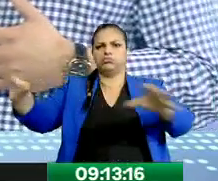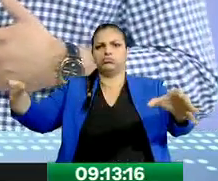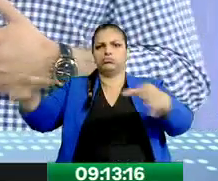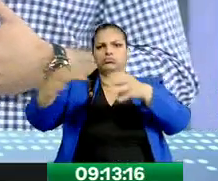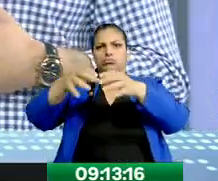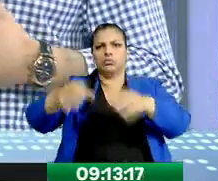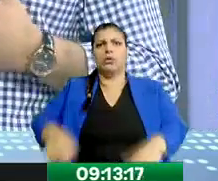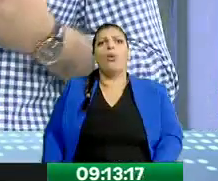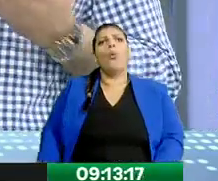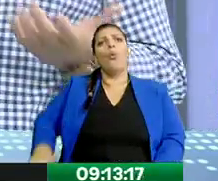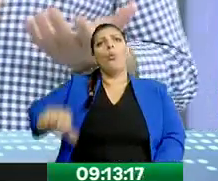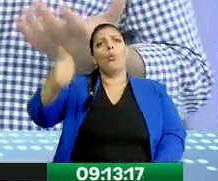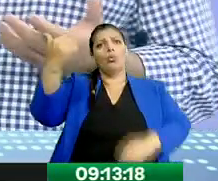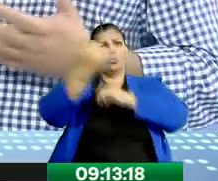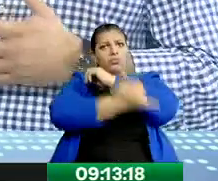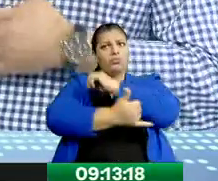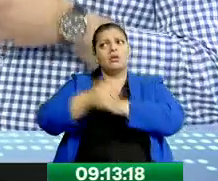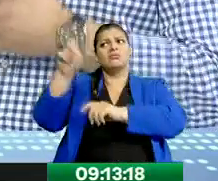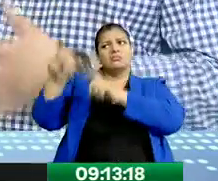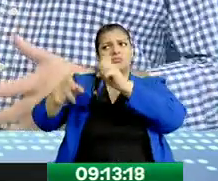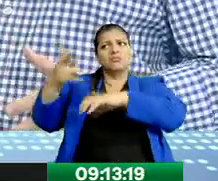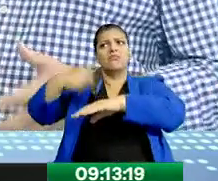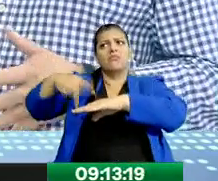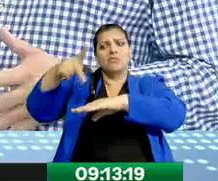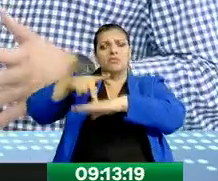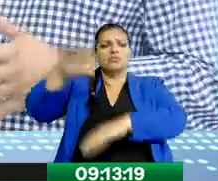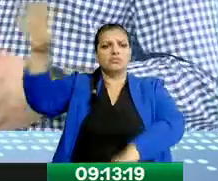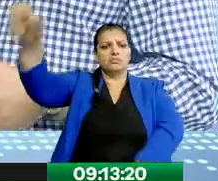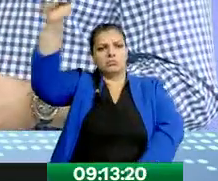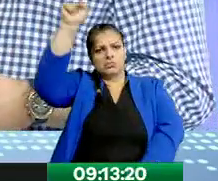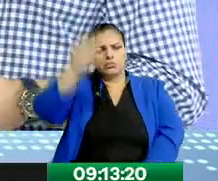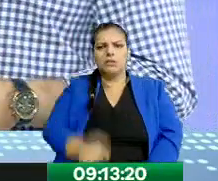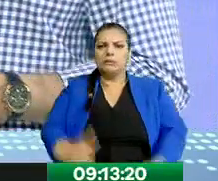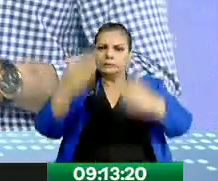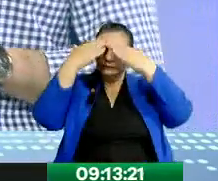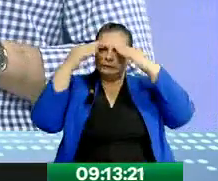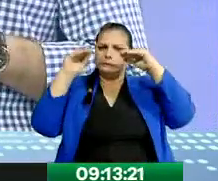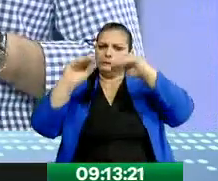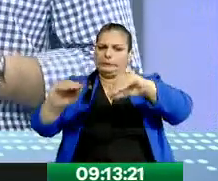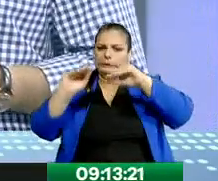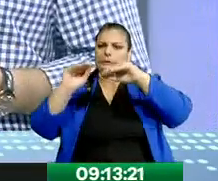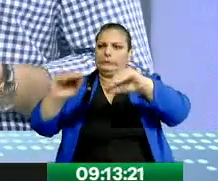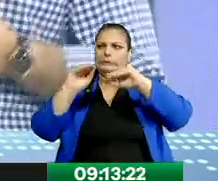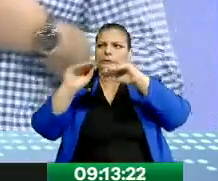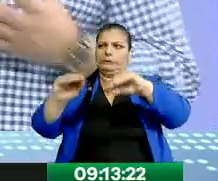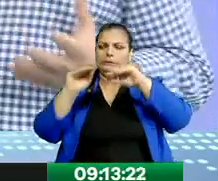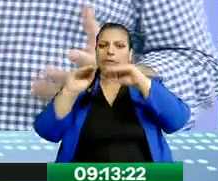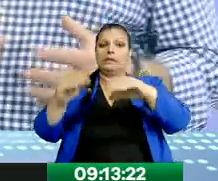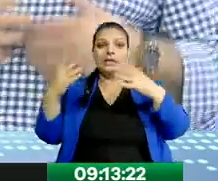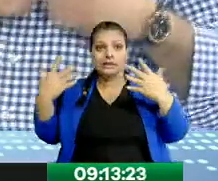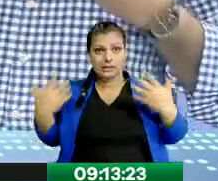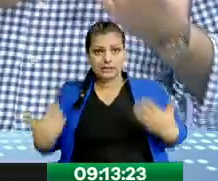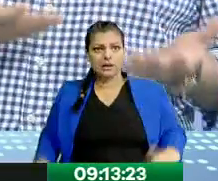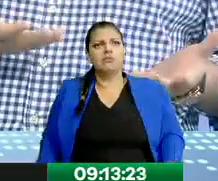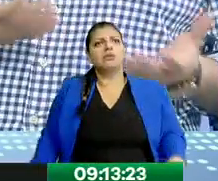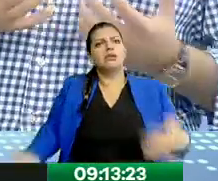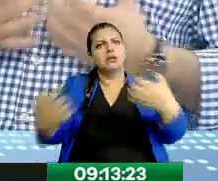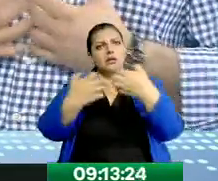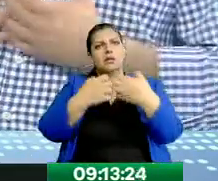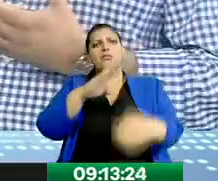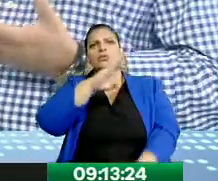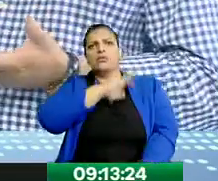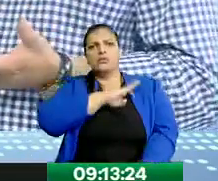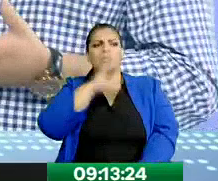otros países para que la experiencia de otros países sea puesta en marcha en este país, ¿sí? Con todos esos equipos, tecnología, experiencia